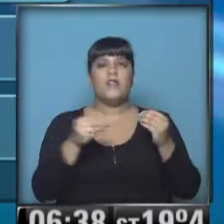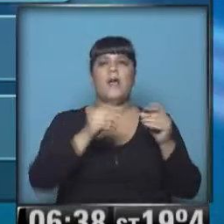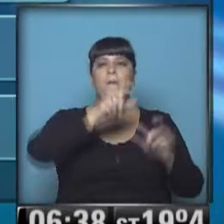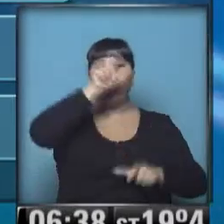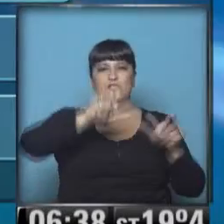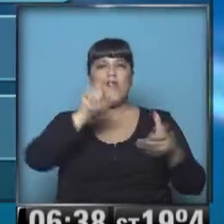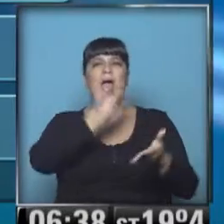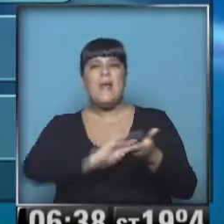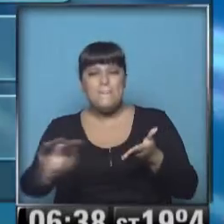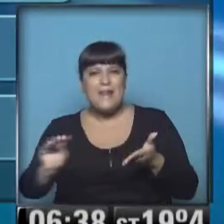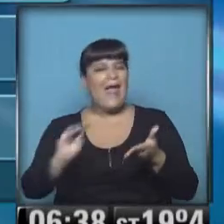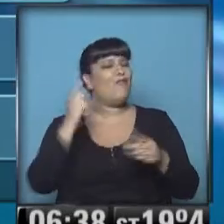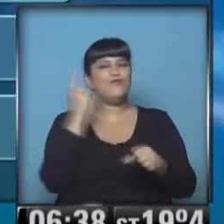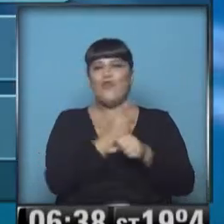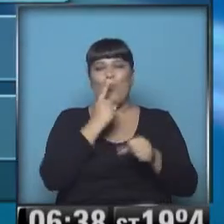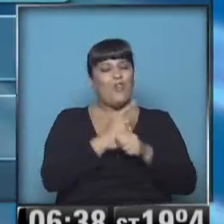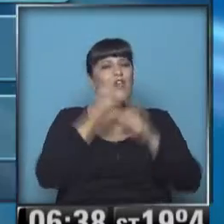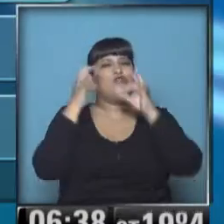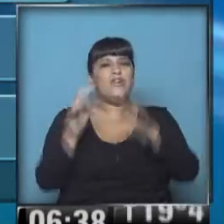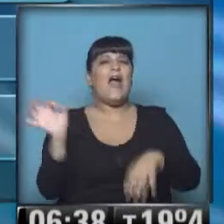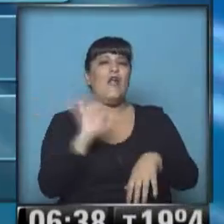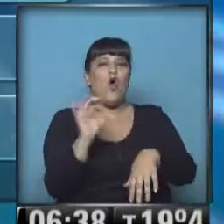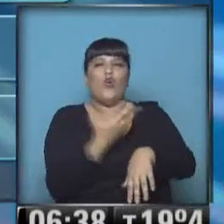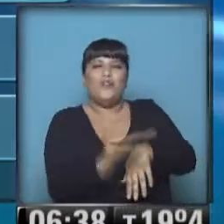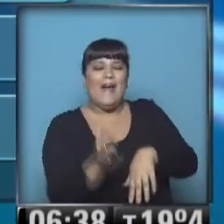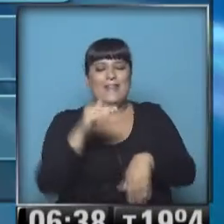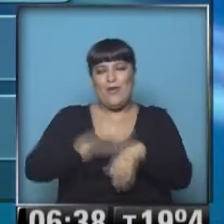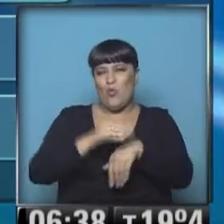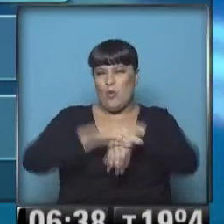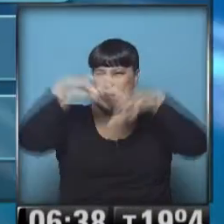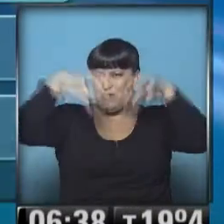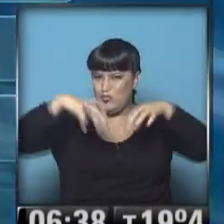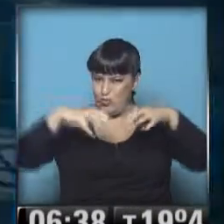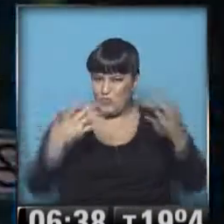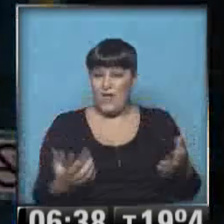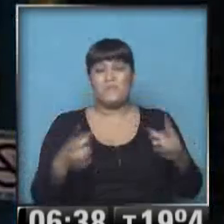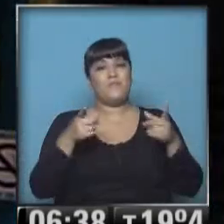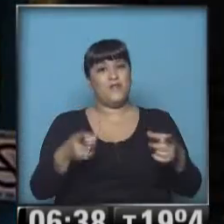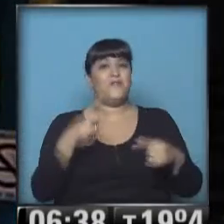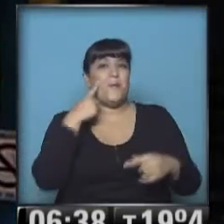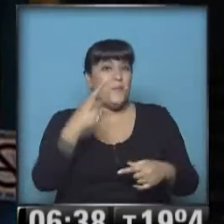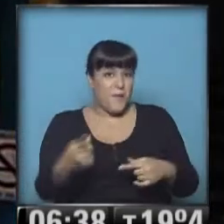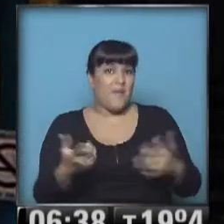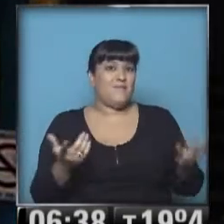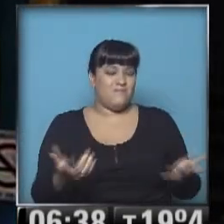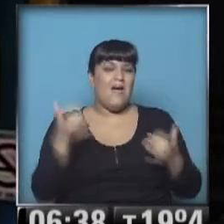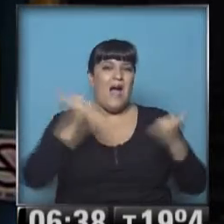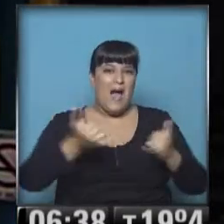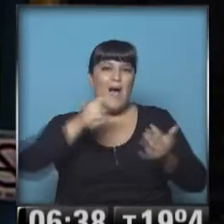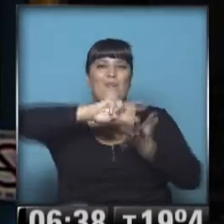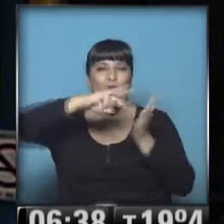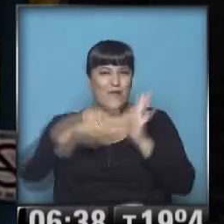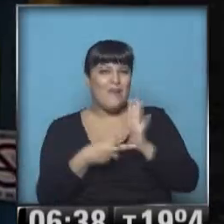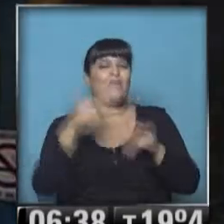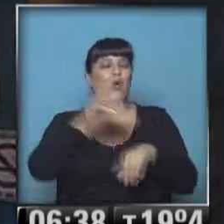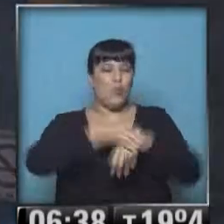que aparentemente no pudo llegar o está retrasado por el temporal. Como ustedes ven, entonces, las consecuencias de la lluvia se hacen sentir en